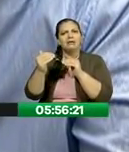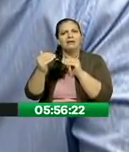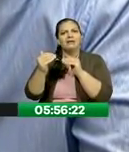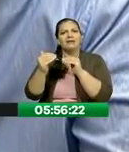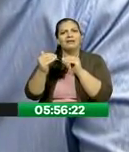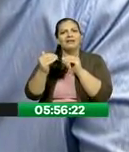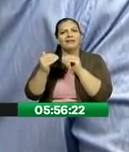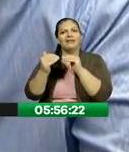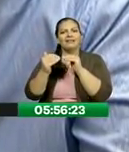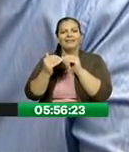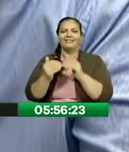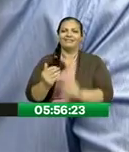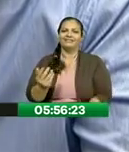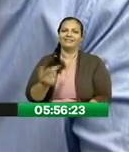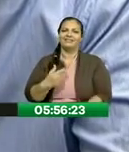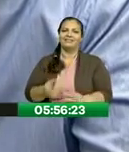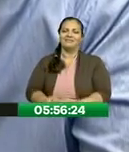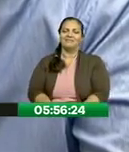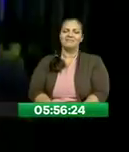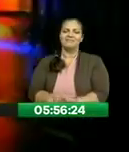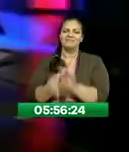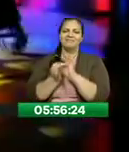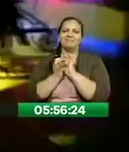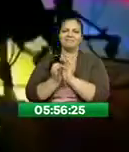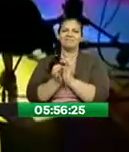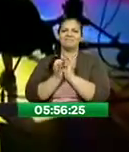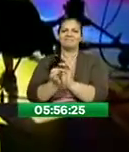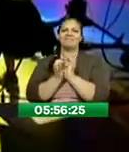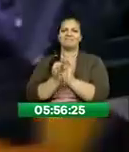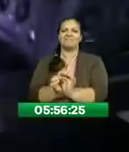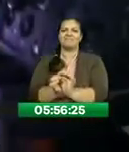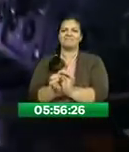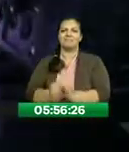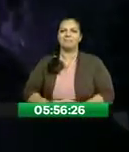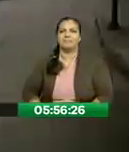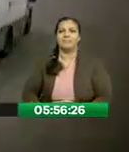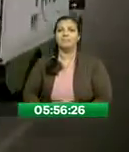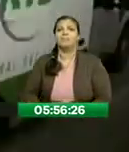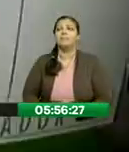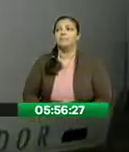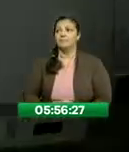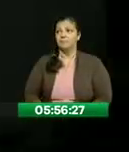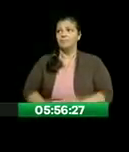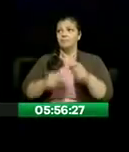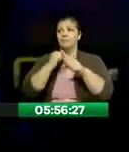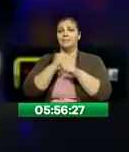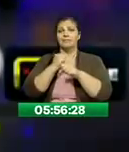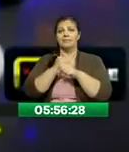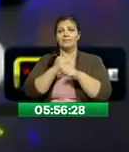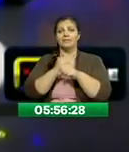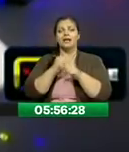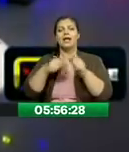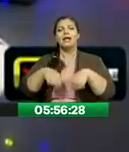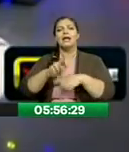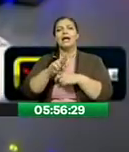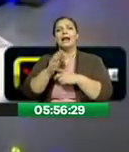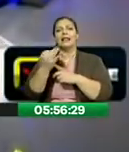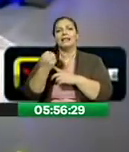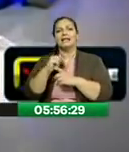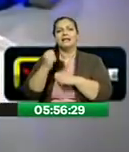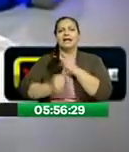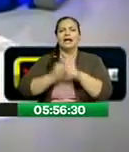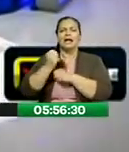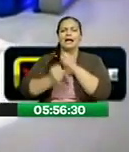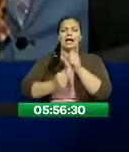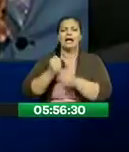Ahora es mi gran amiga Hilda y se mantiene. Tras las bodas de oro y un franco camino a las de diamante, el próximo